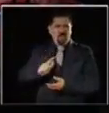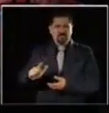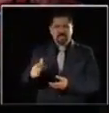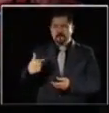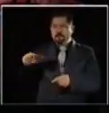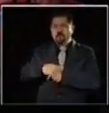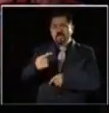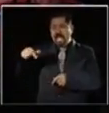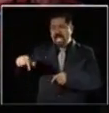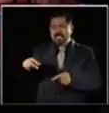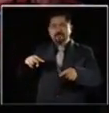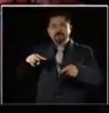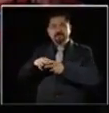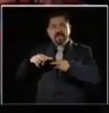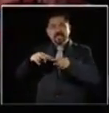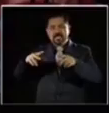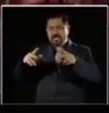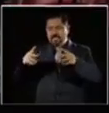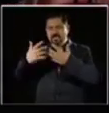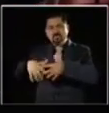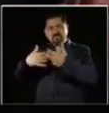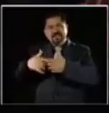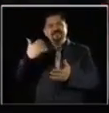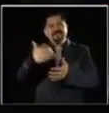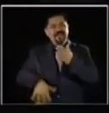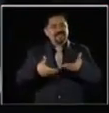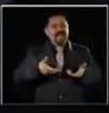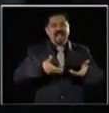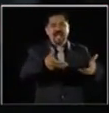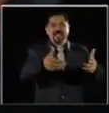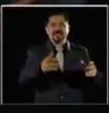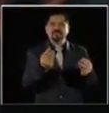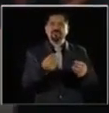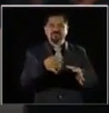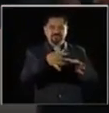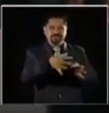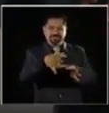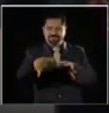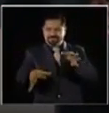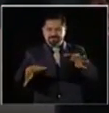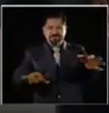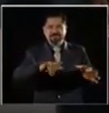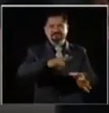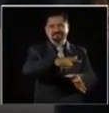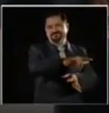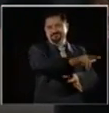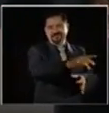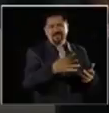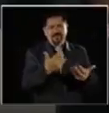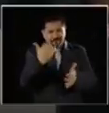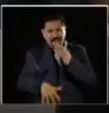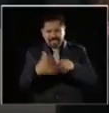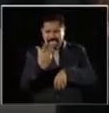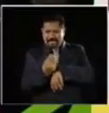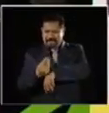que volver a pavimentar todas las calles están llenas de baches no hay recarpeteo están abandonados